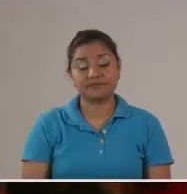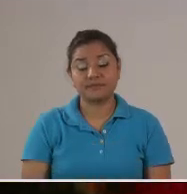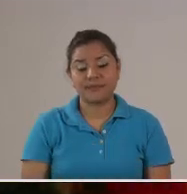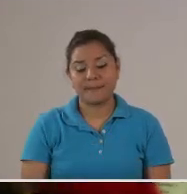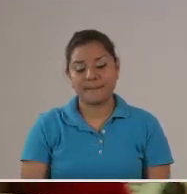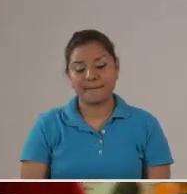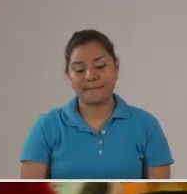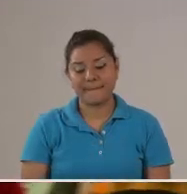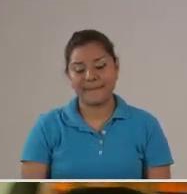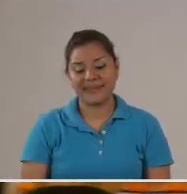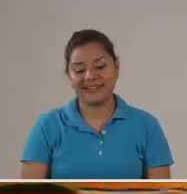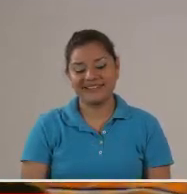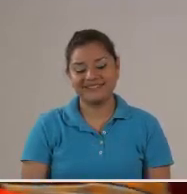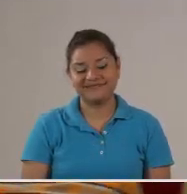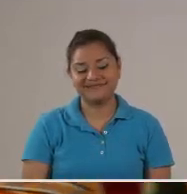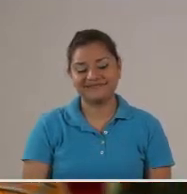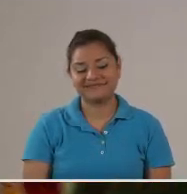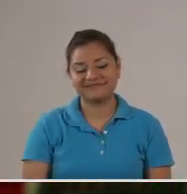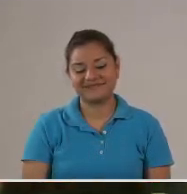el